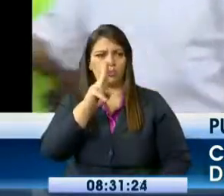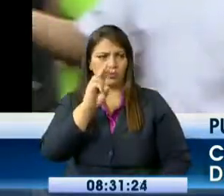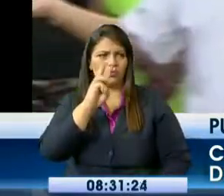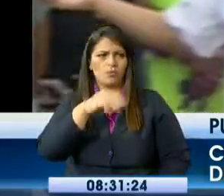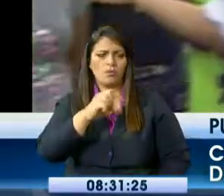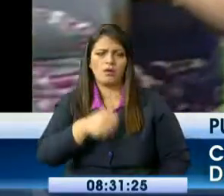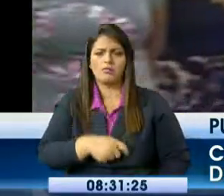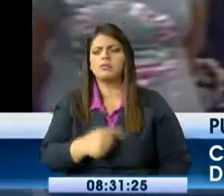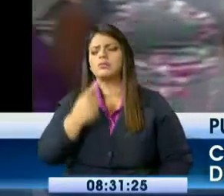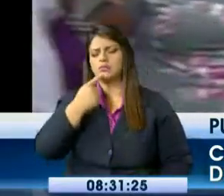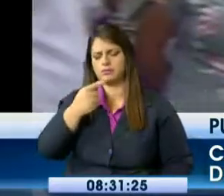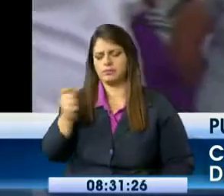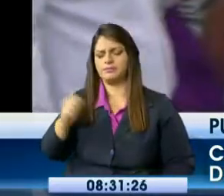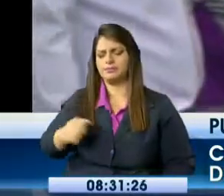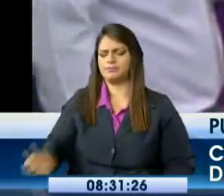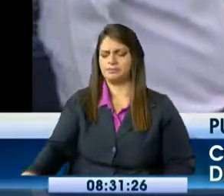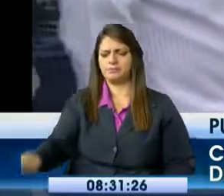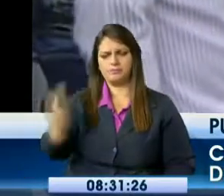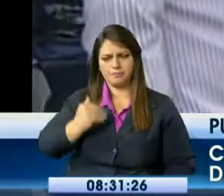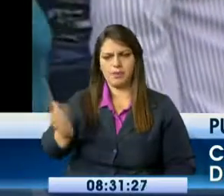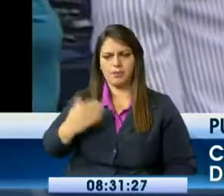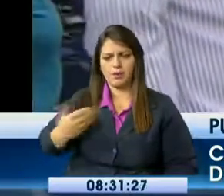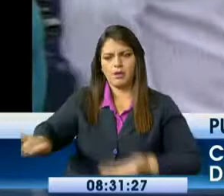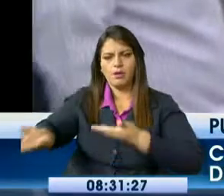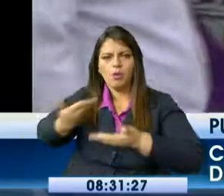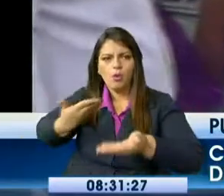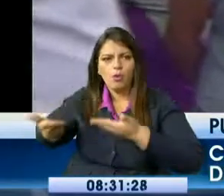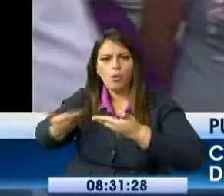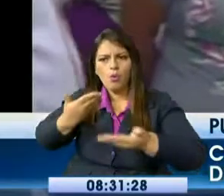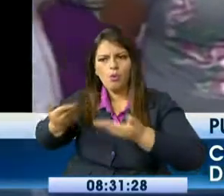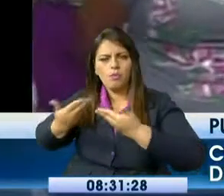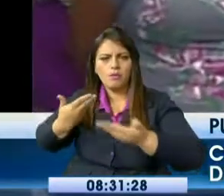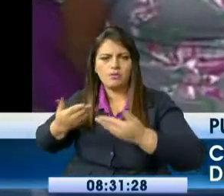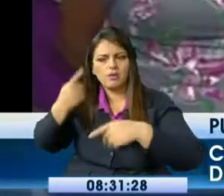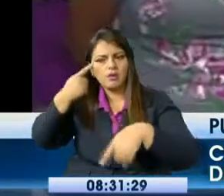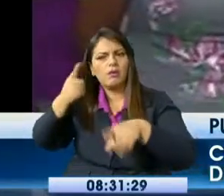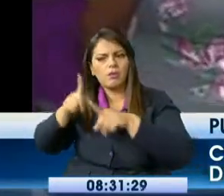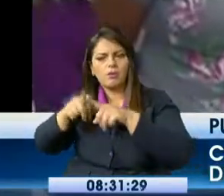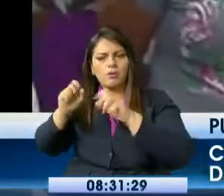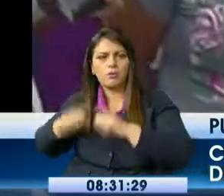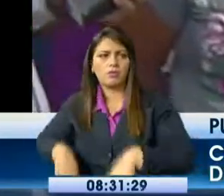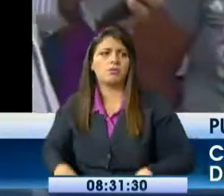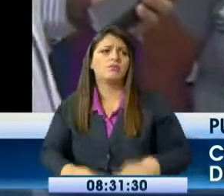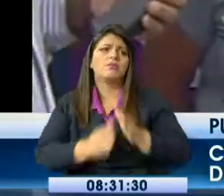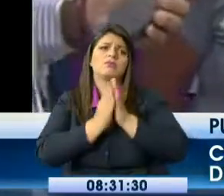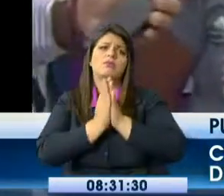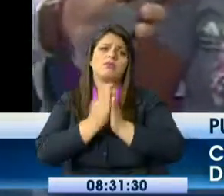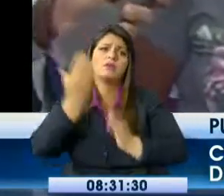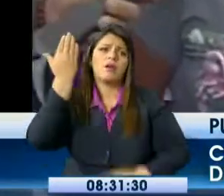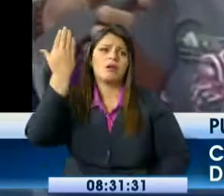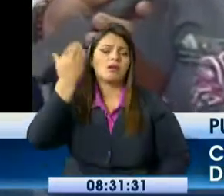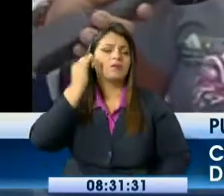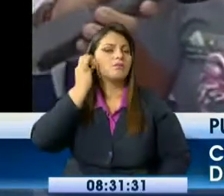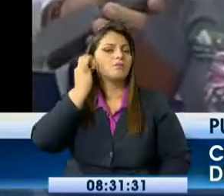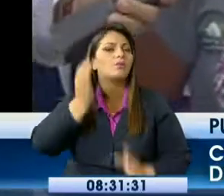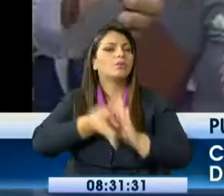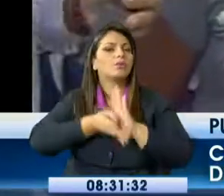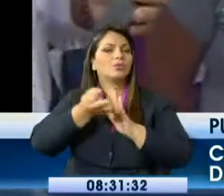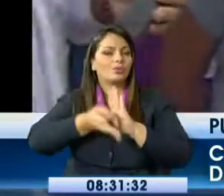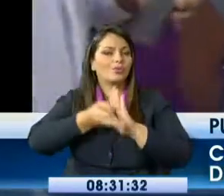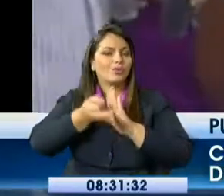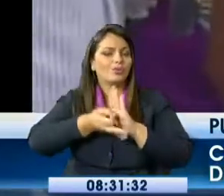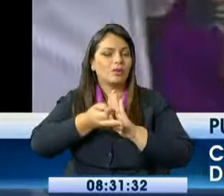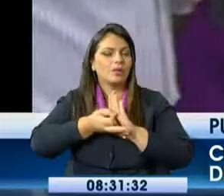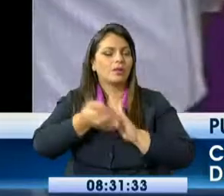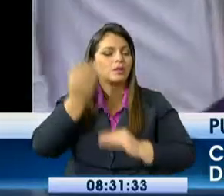él. Esperamos la buena voluntad del señor, la buena voluntad de la señora alcaldesa, de que nos den esa prórroga. Claro. Vamos a